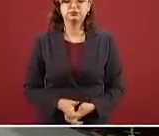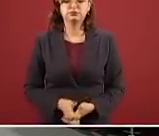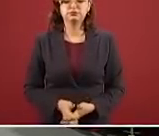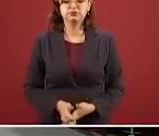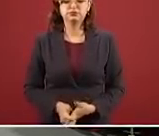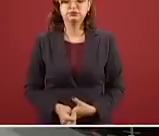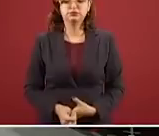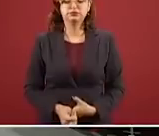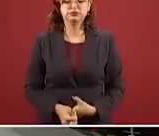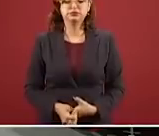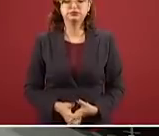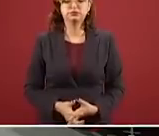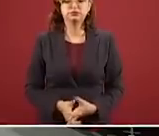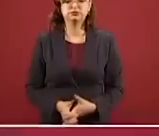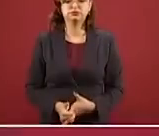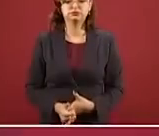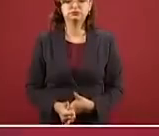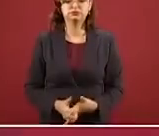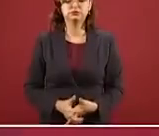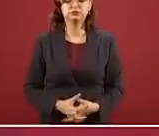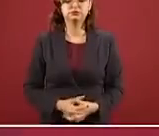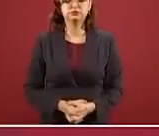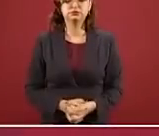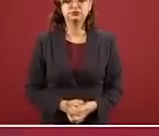Básicamente es